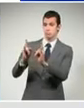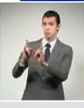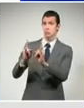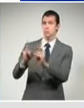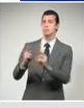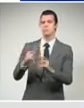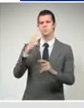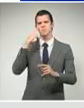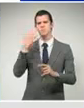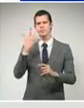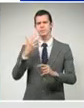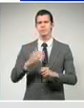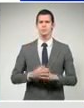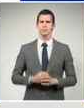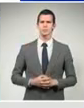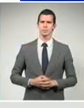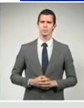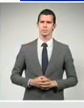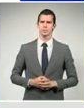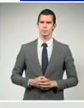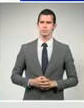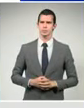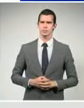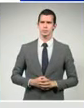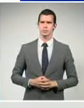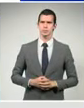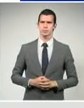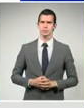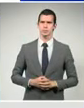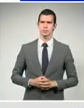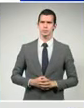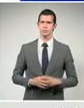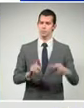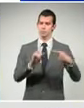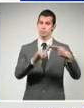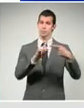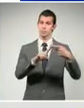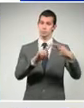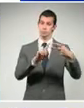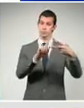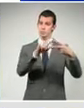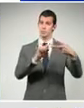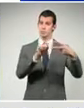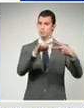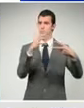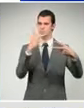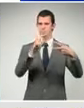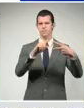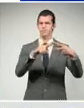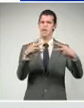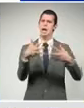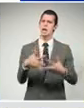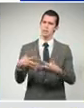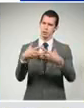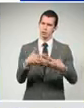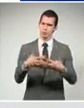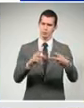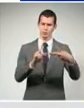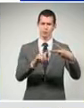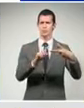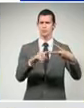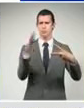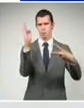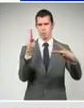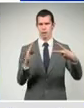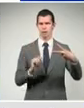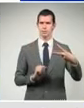reporte de fallecidos, pues indiscutiblemente Estados Unidos y Brasil a la cabeza, el primero con una